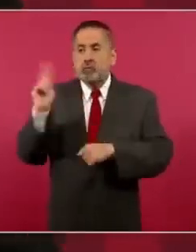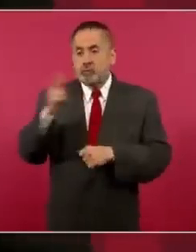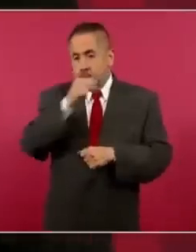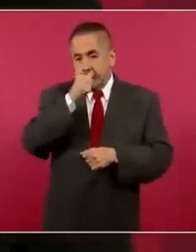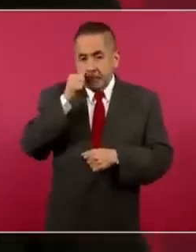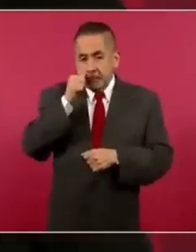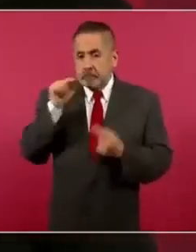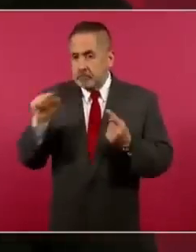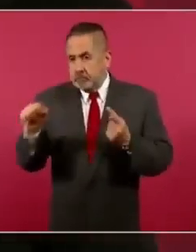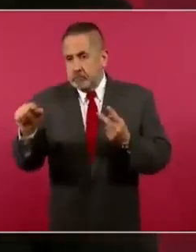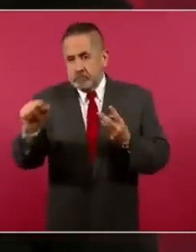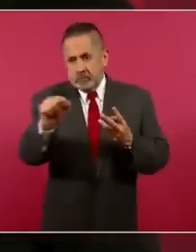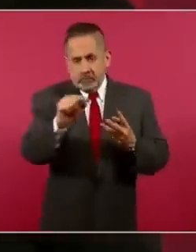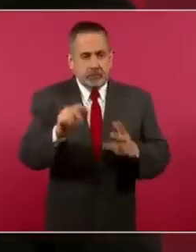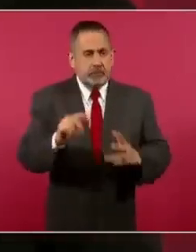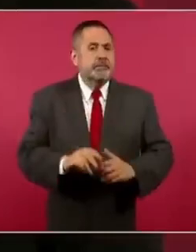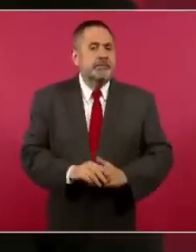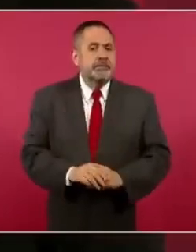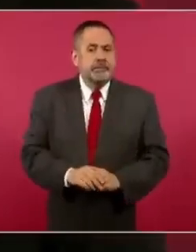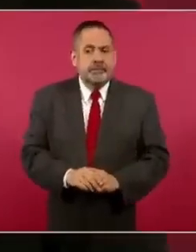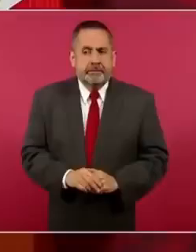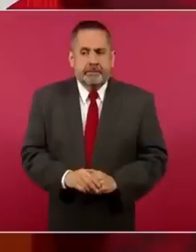Juárez,